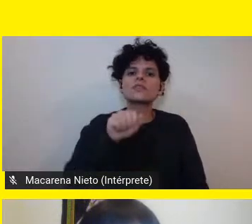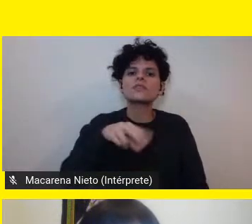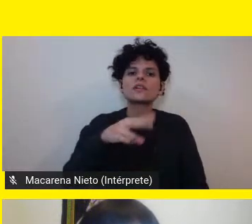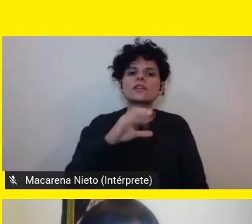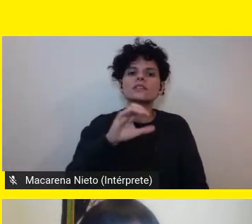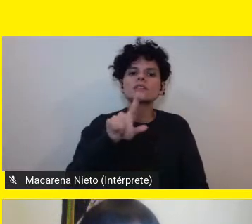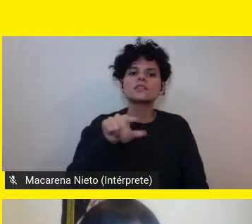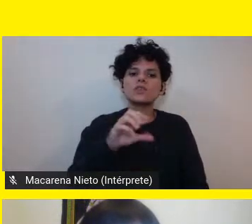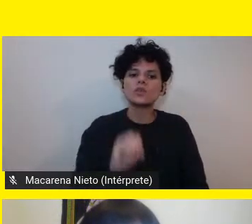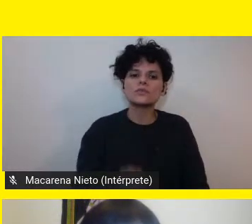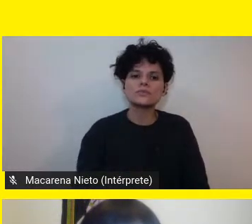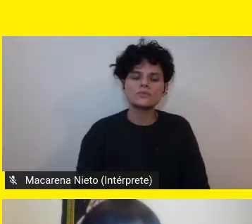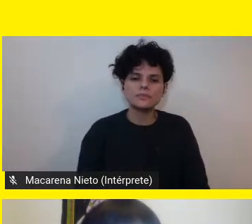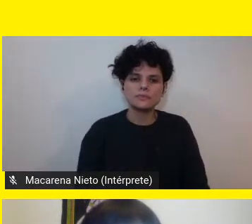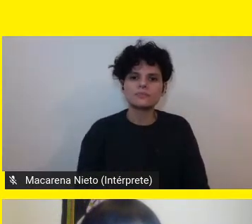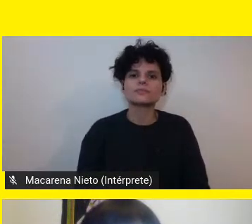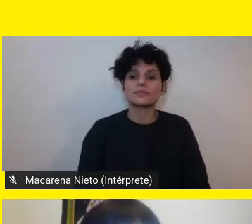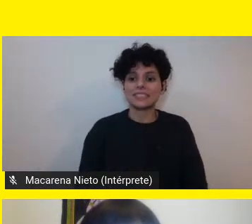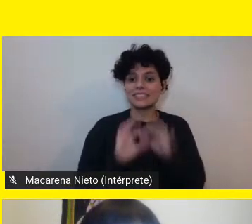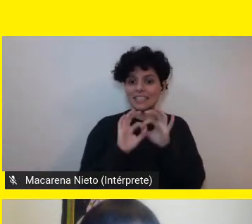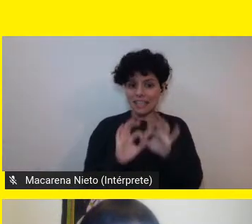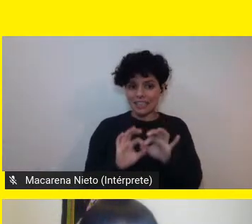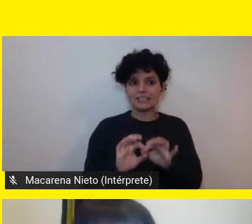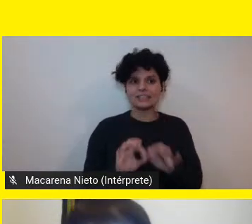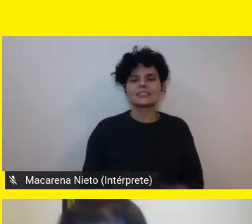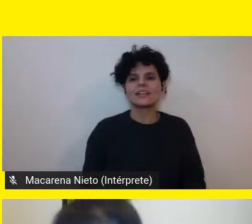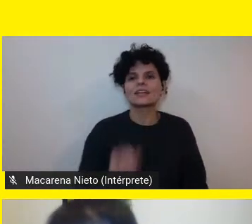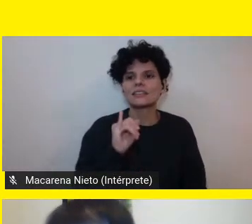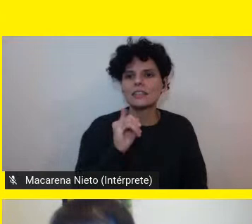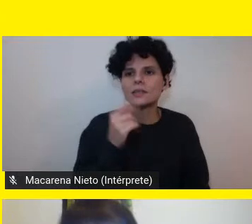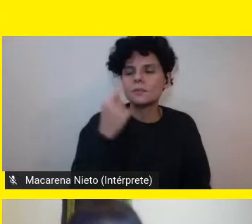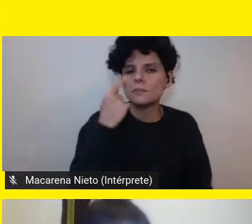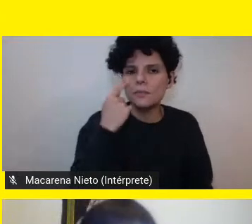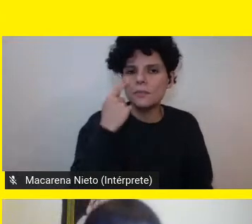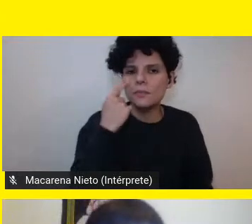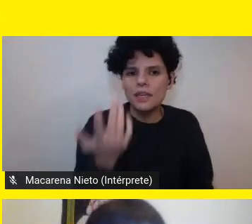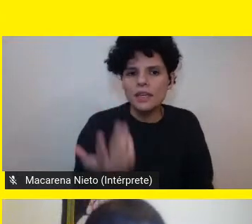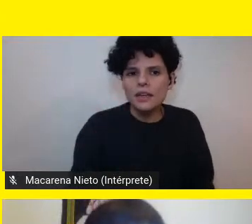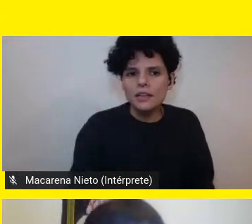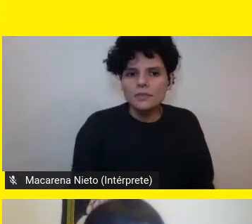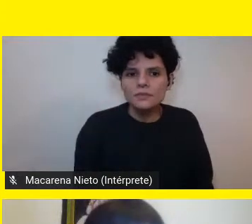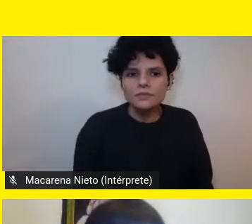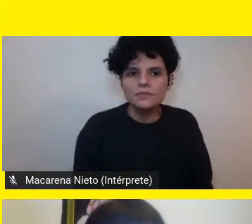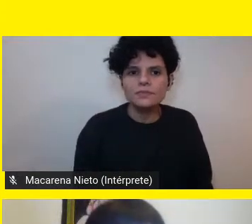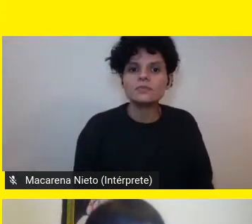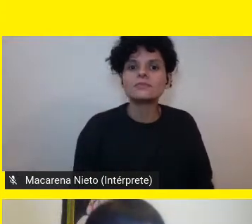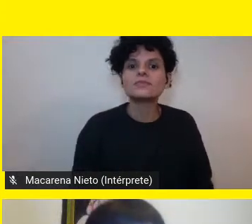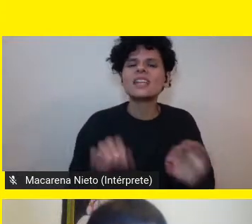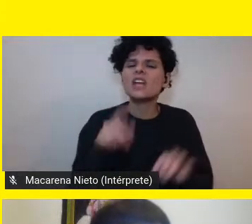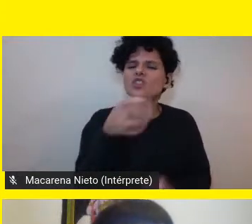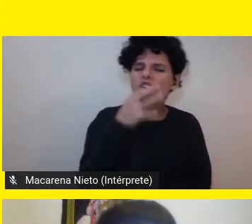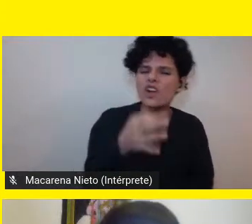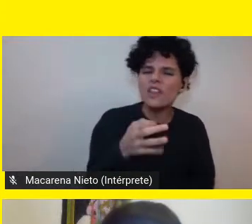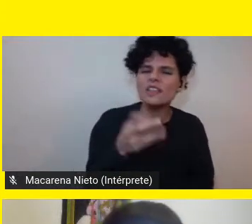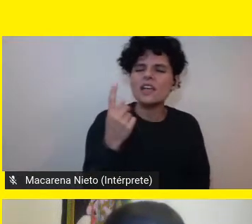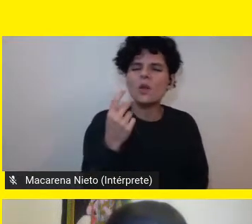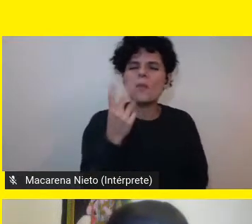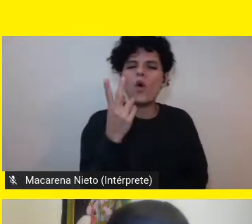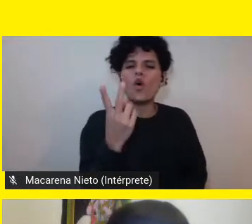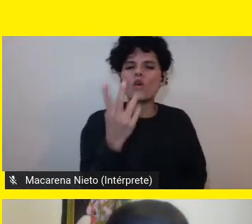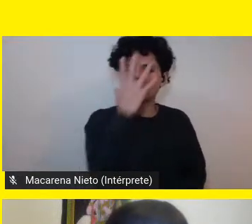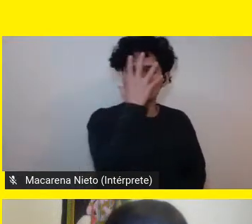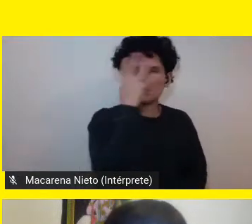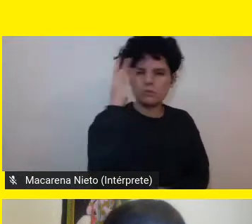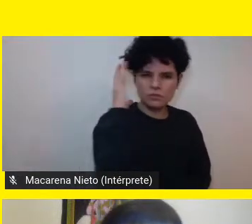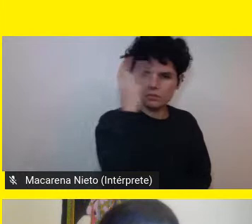Muchas gracias, Alejandra. Mira, a propósito de este planteamiento, la doble cara, de una forma de